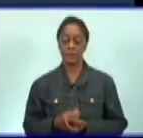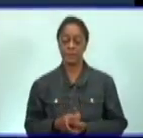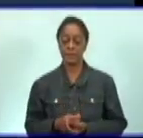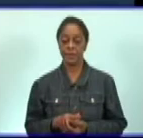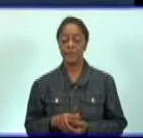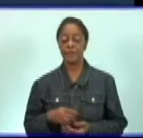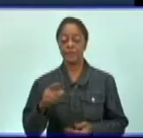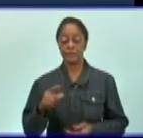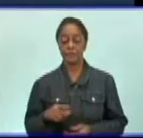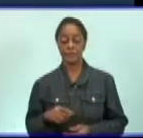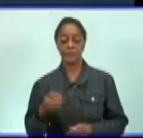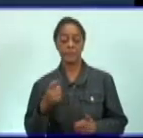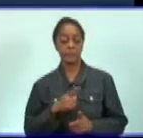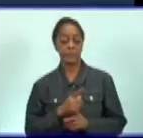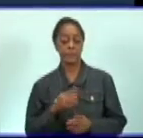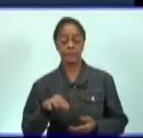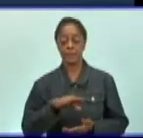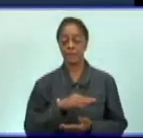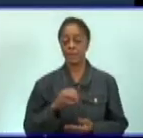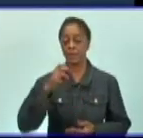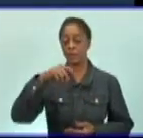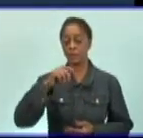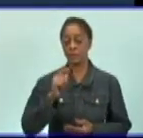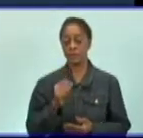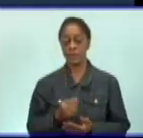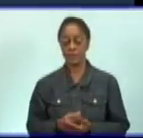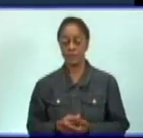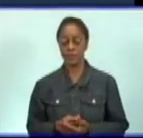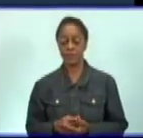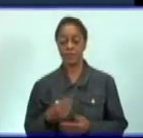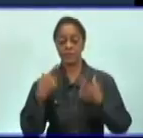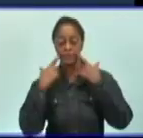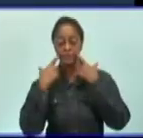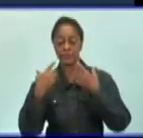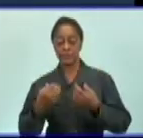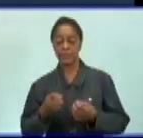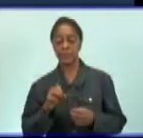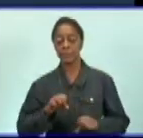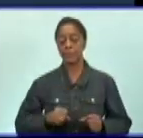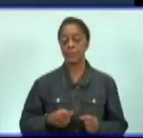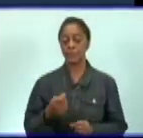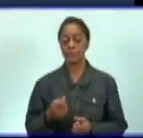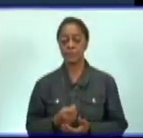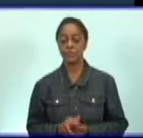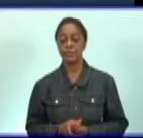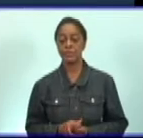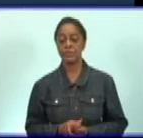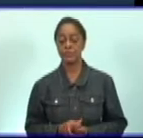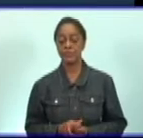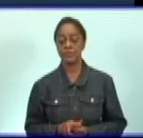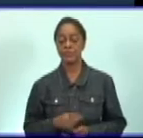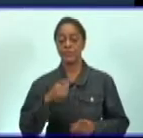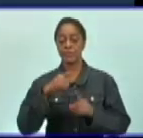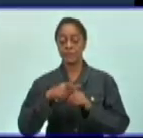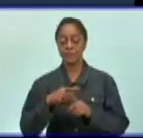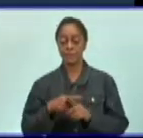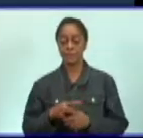Estamos en presencia de la propiedad conmutativa importante para el control de la